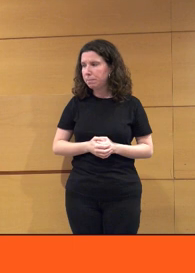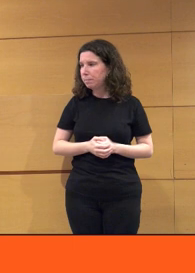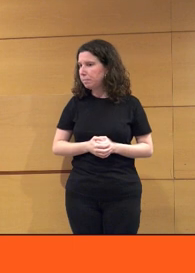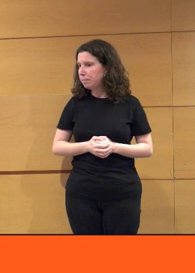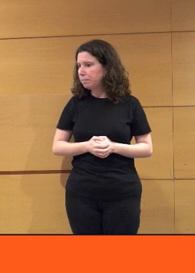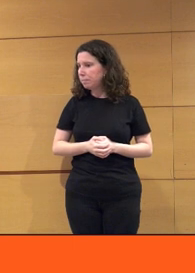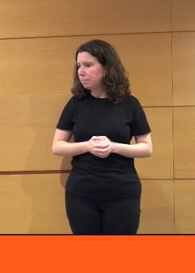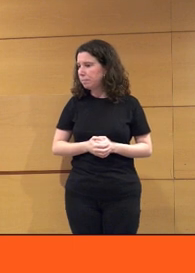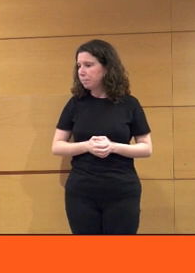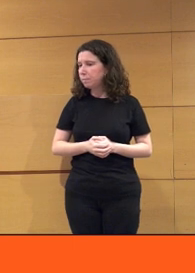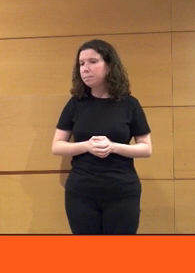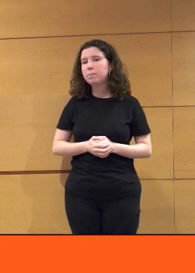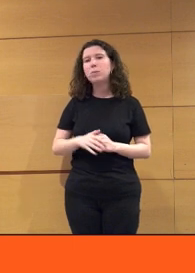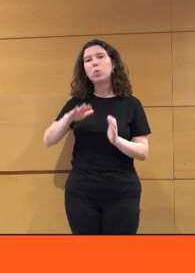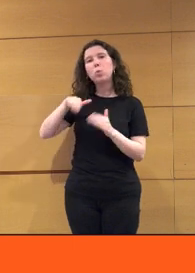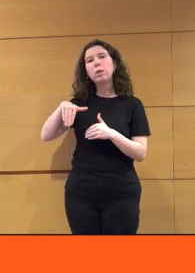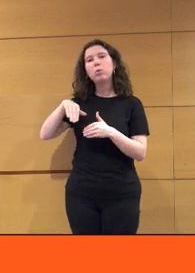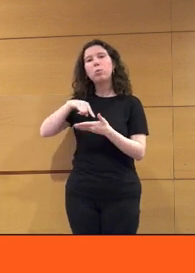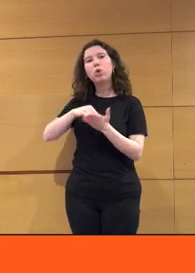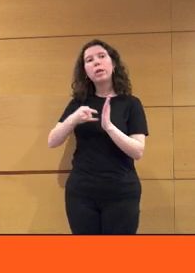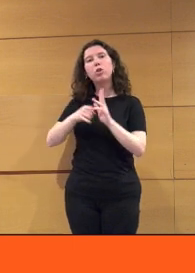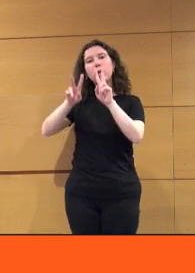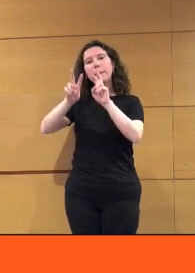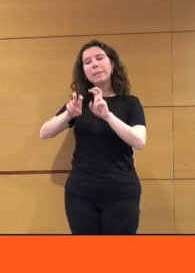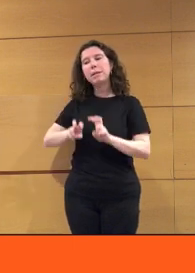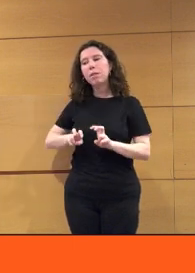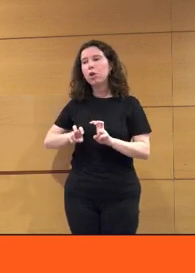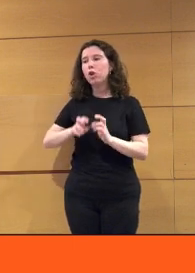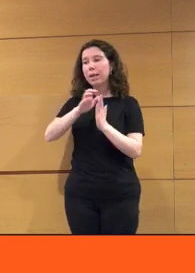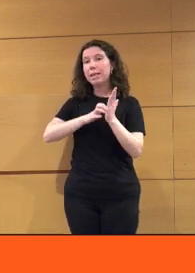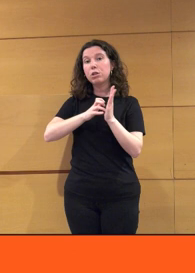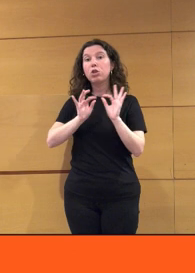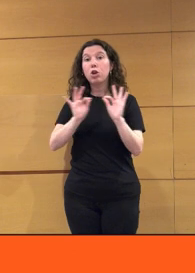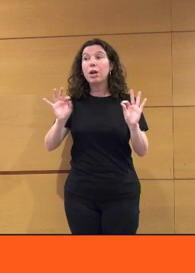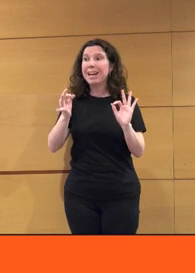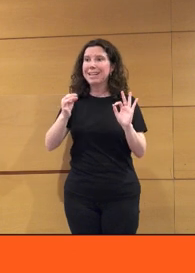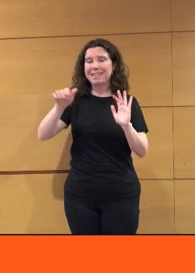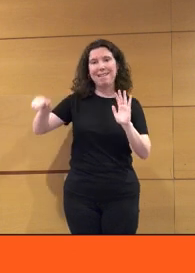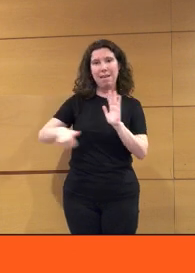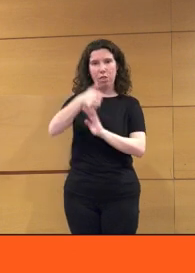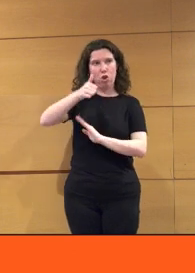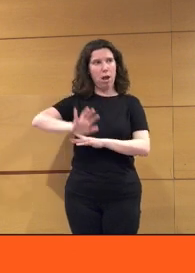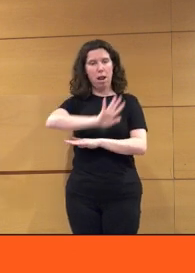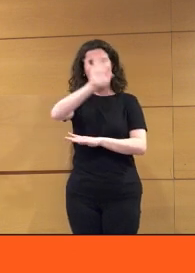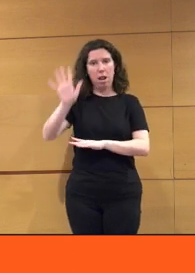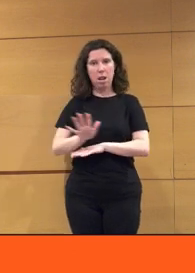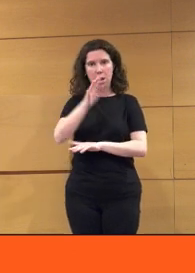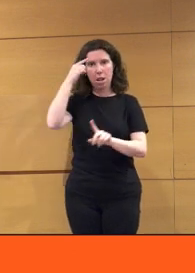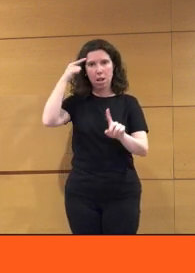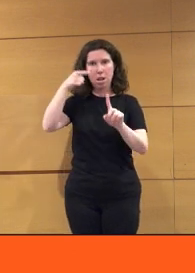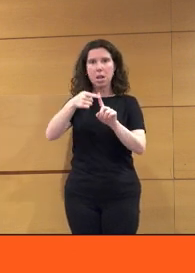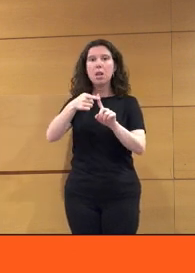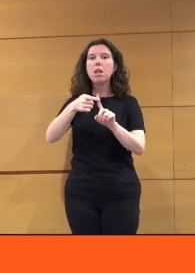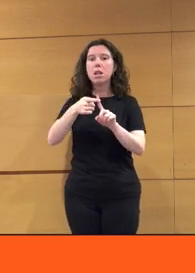Nuestro último, anteúltimo proyecto de investigación en simplificación de texto fue un proyecto nacional, en este caso para simplificación